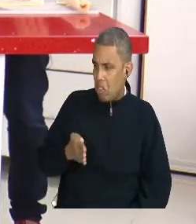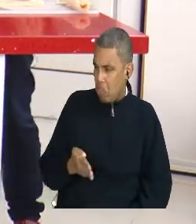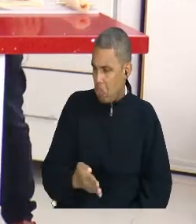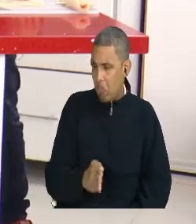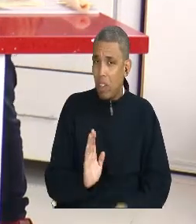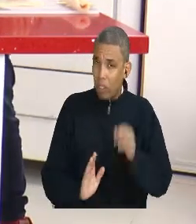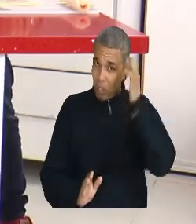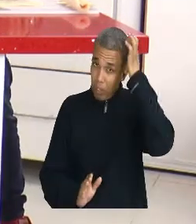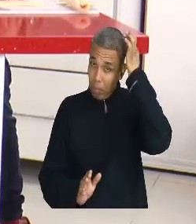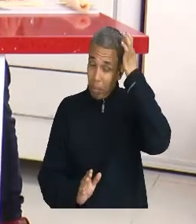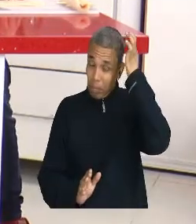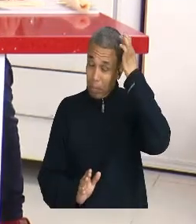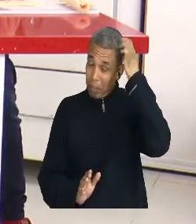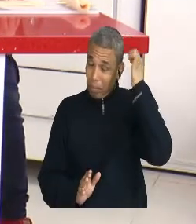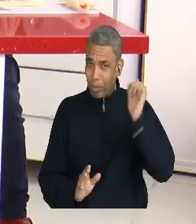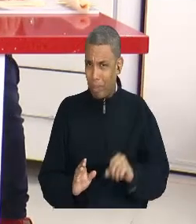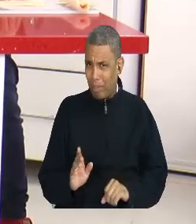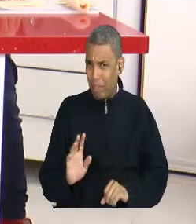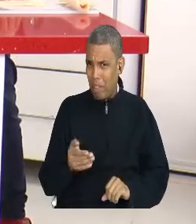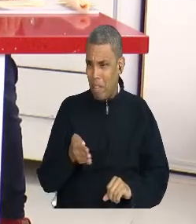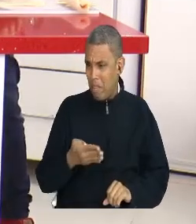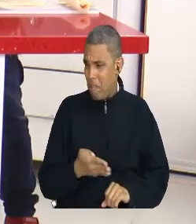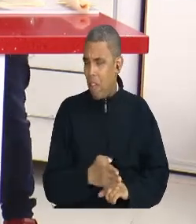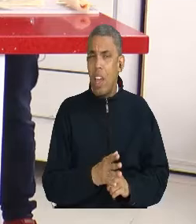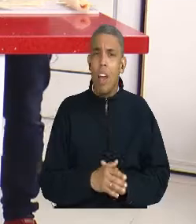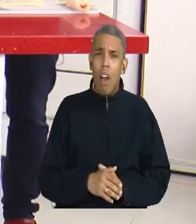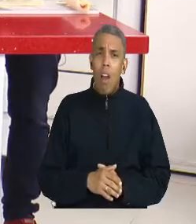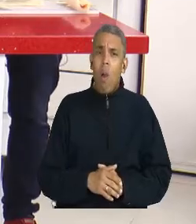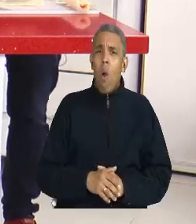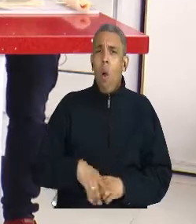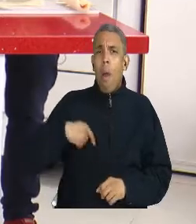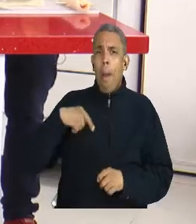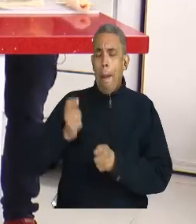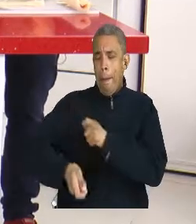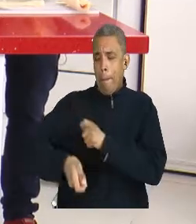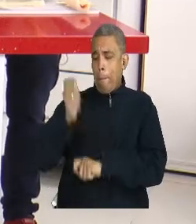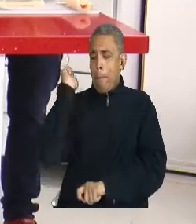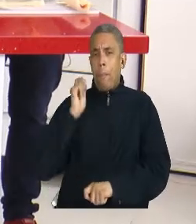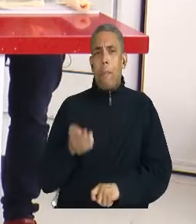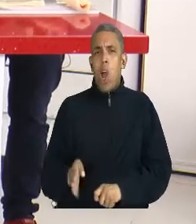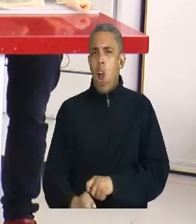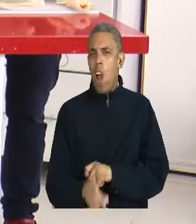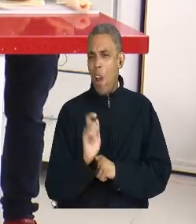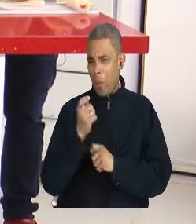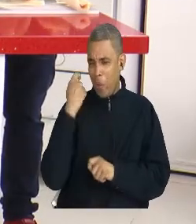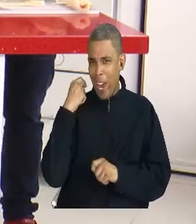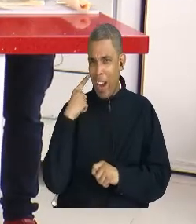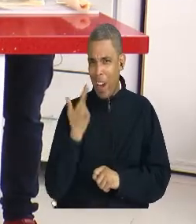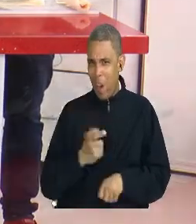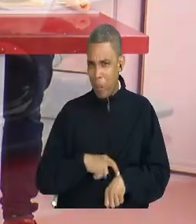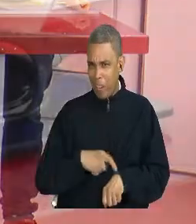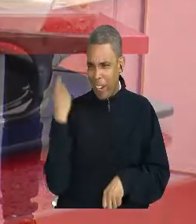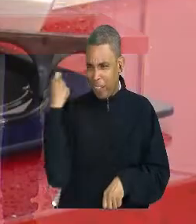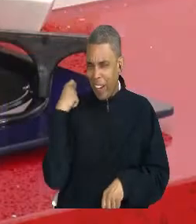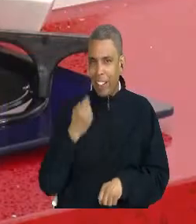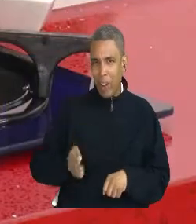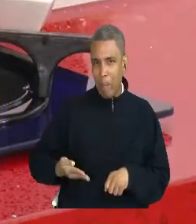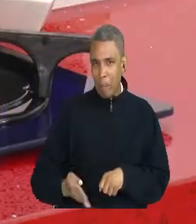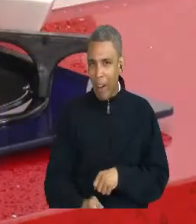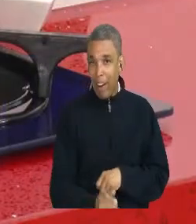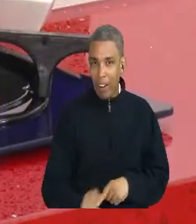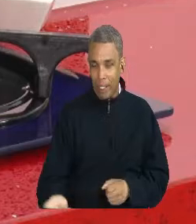melón, me regalas un poco, es muy fresco, entonces nos va a brindar un excelente sabor con el sabor fuerte de nuestra tocineta,